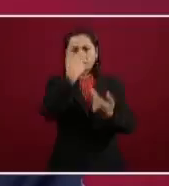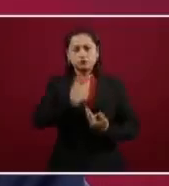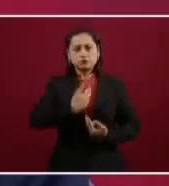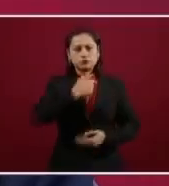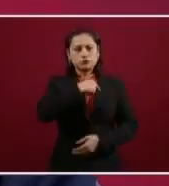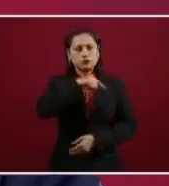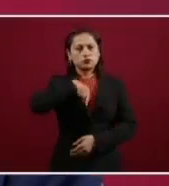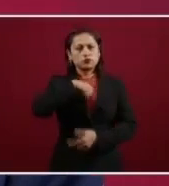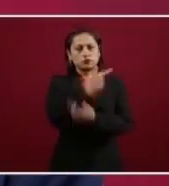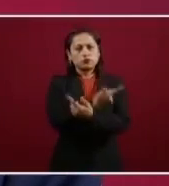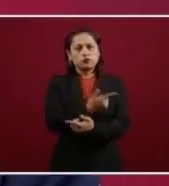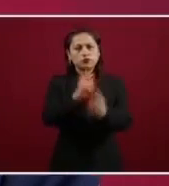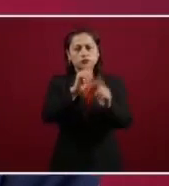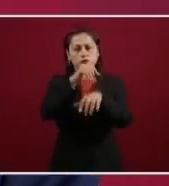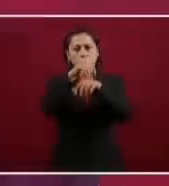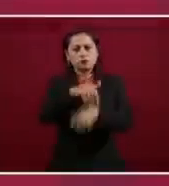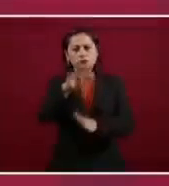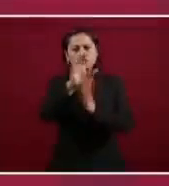subrayó